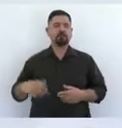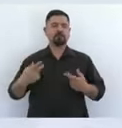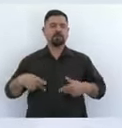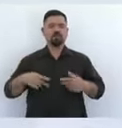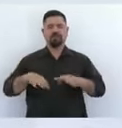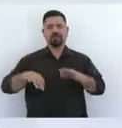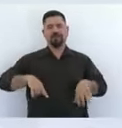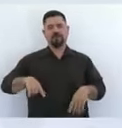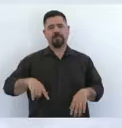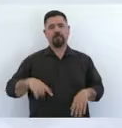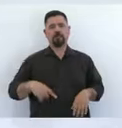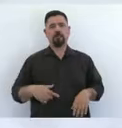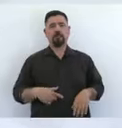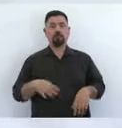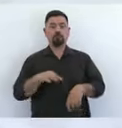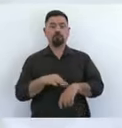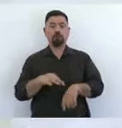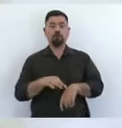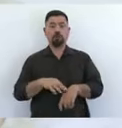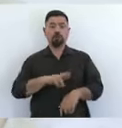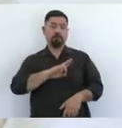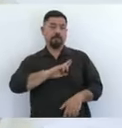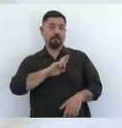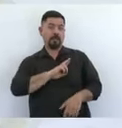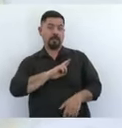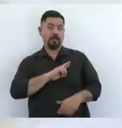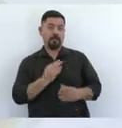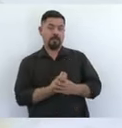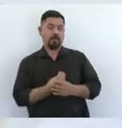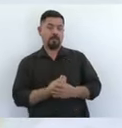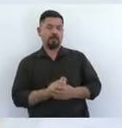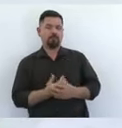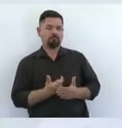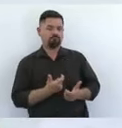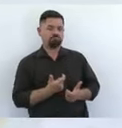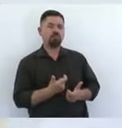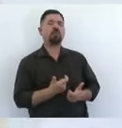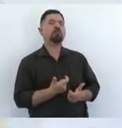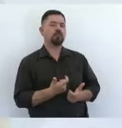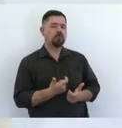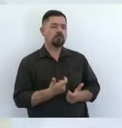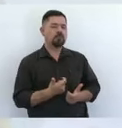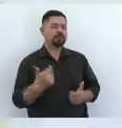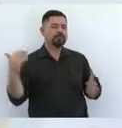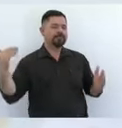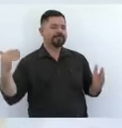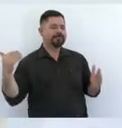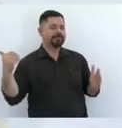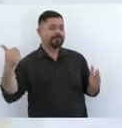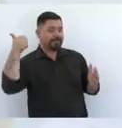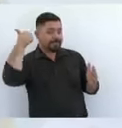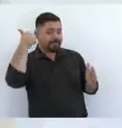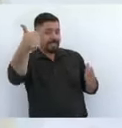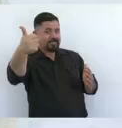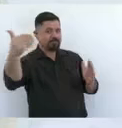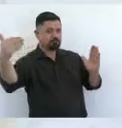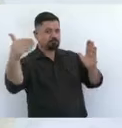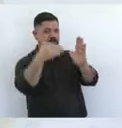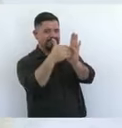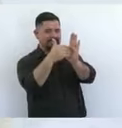funcionarios públicos significaba un presupuesto de 6,000,000,000 de pesos al año.